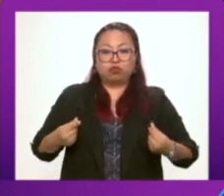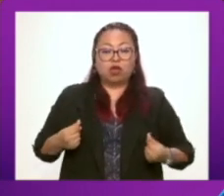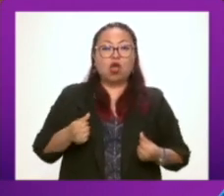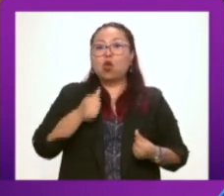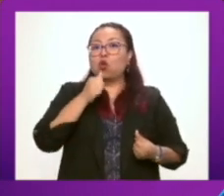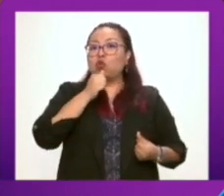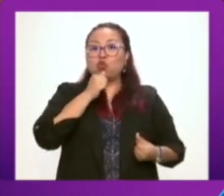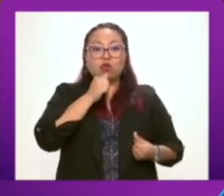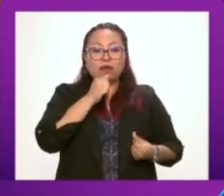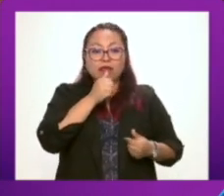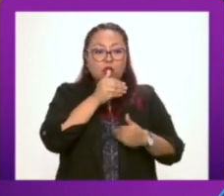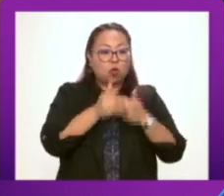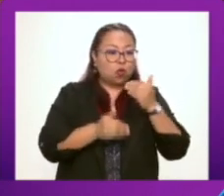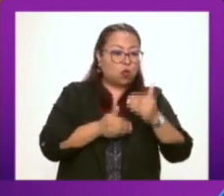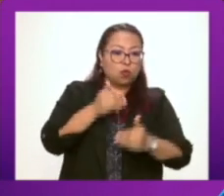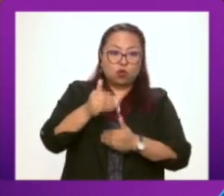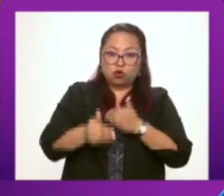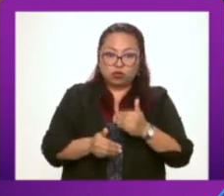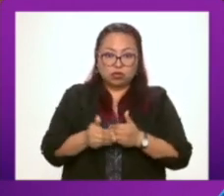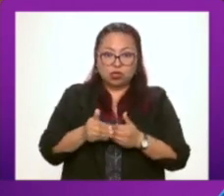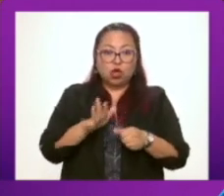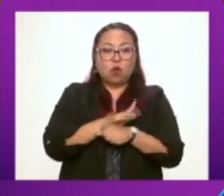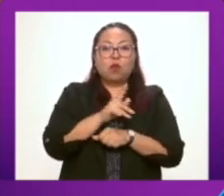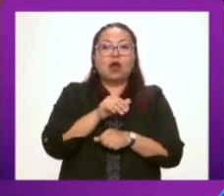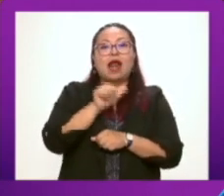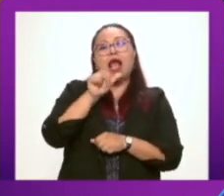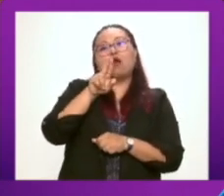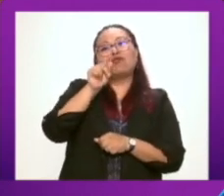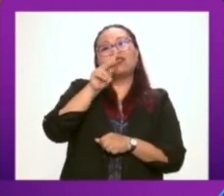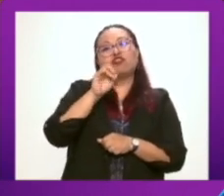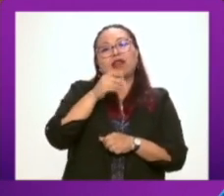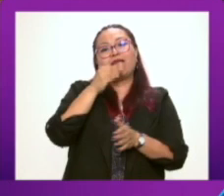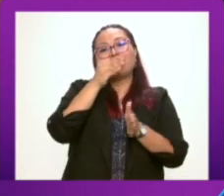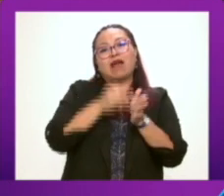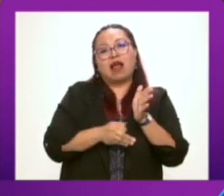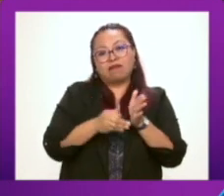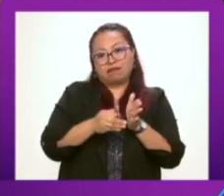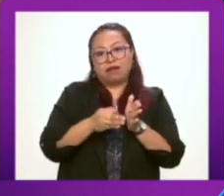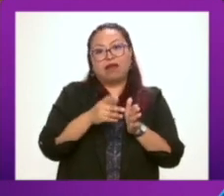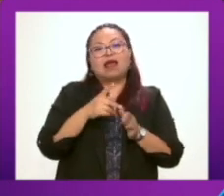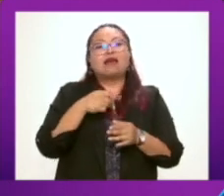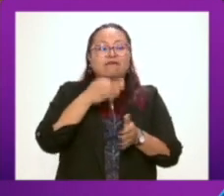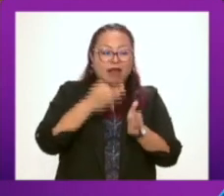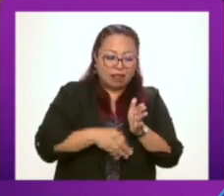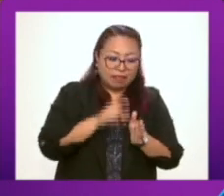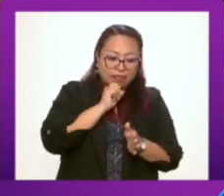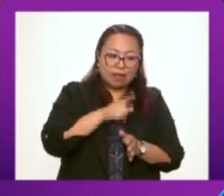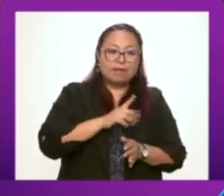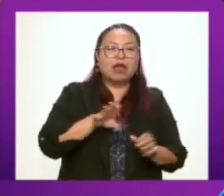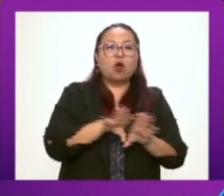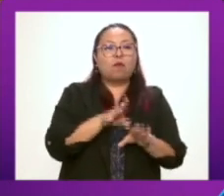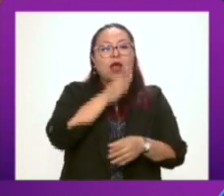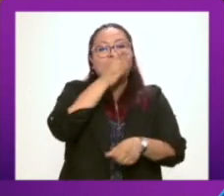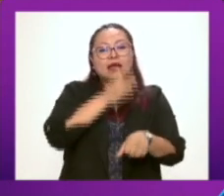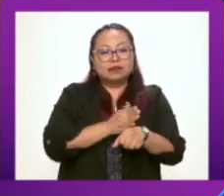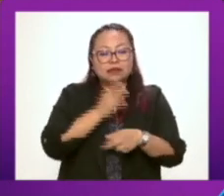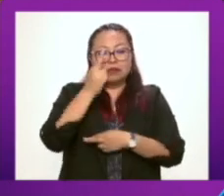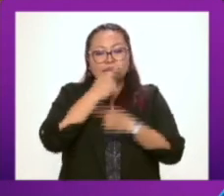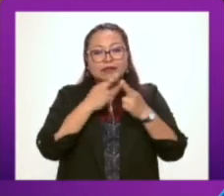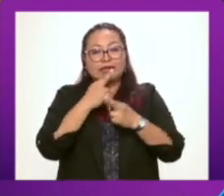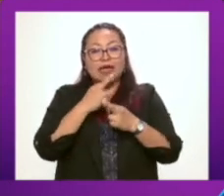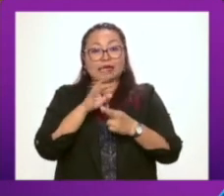ha agotado el procedimiento de sustanciación y en su caso de sanción desde mi punto de vista abrir